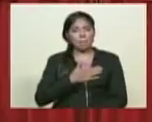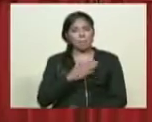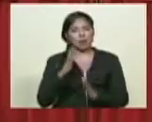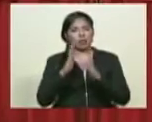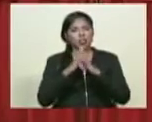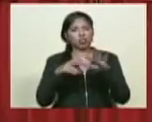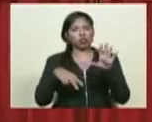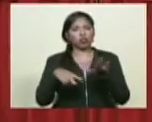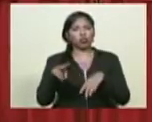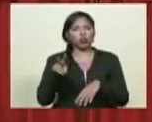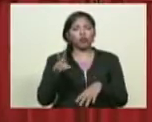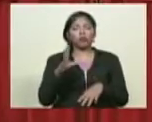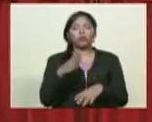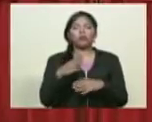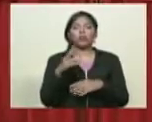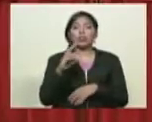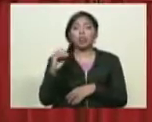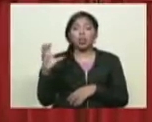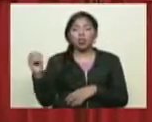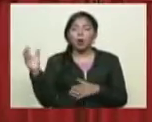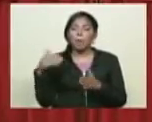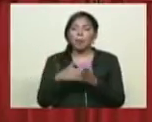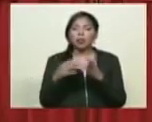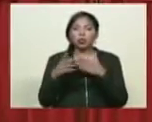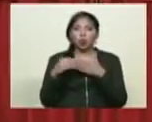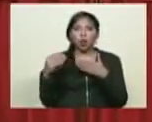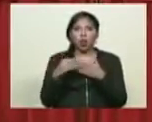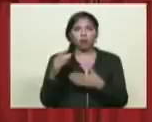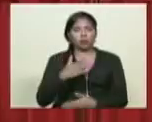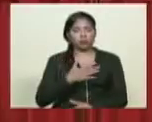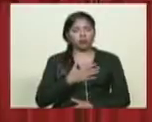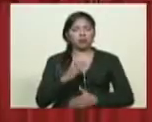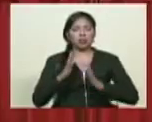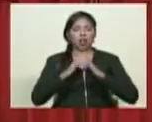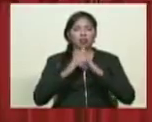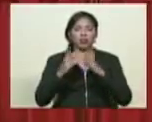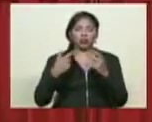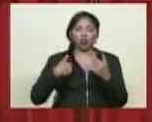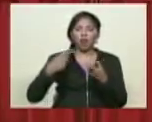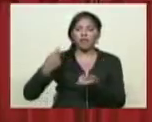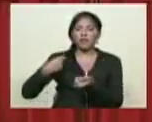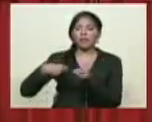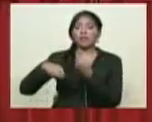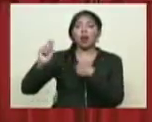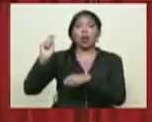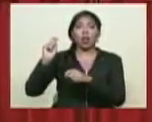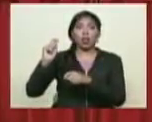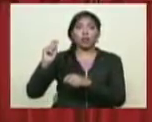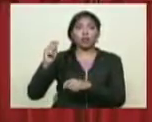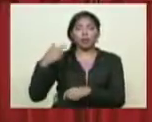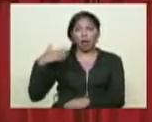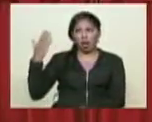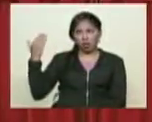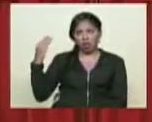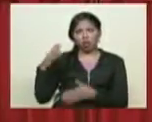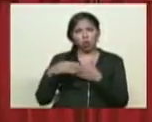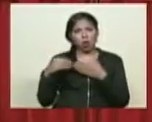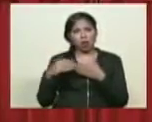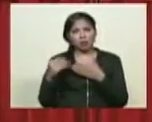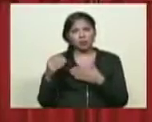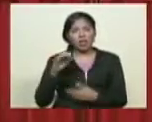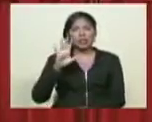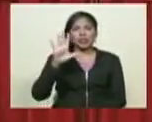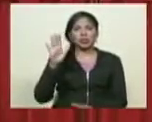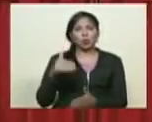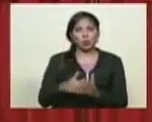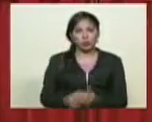mil dólares. Usted decía, mi casa vale 200 mil dólares. Y la voy a vender, ponga que el dólar estaba a 5